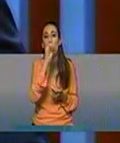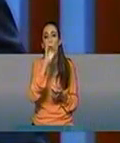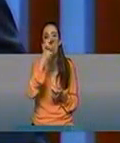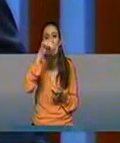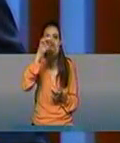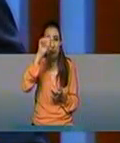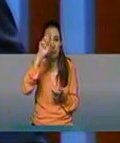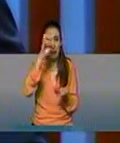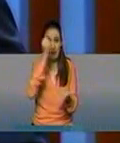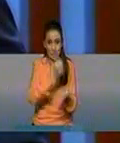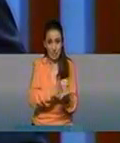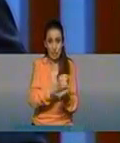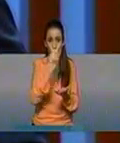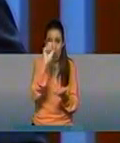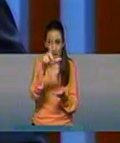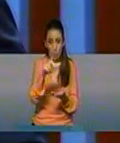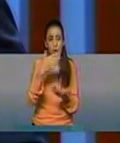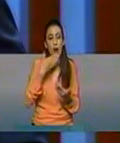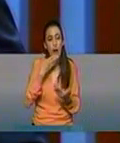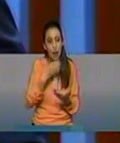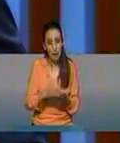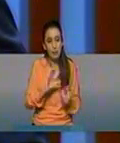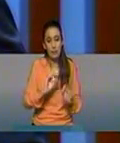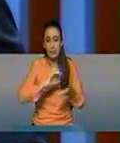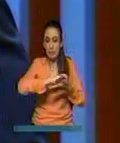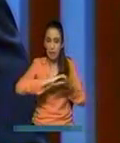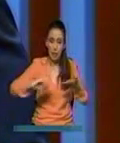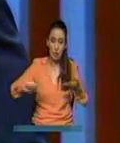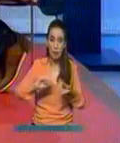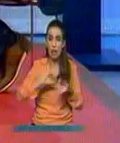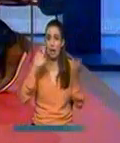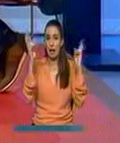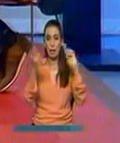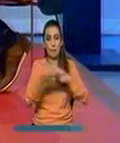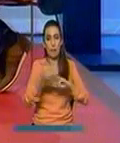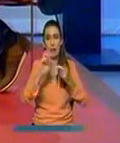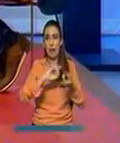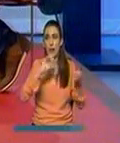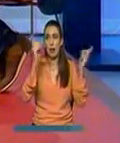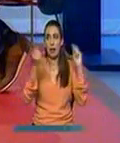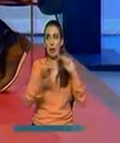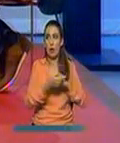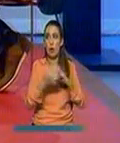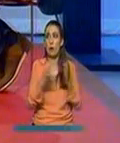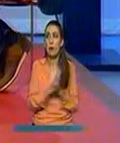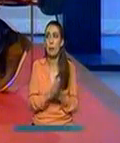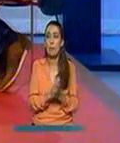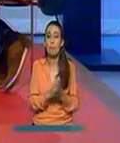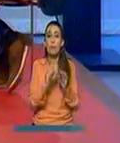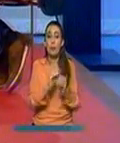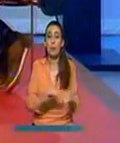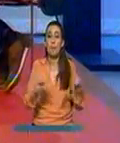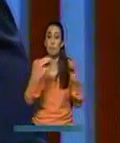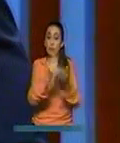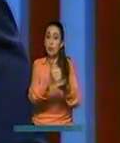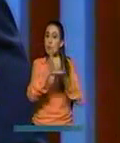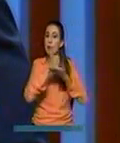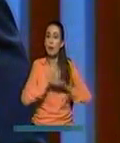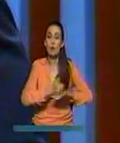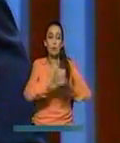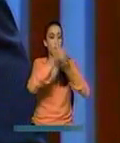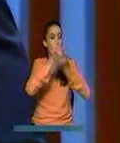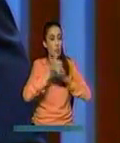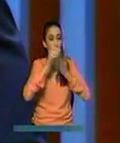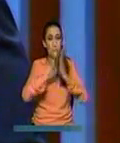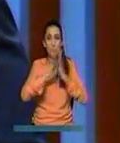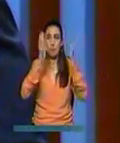un problema grave para nosotros. ¿Esto va a cambiar la realidad del sector cervecero artesanal? Nos va a ayudar mucho, sin duda nos va a ayudar